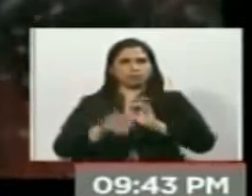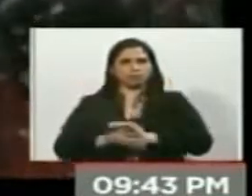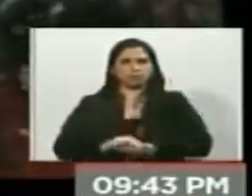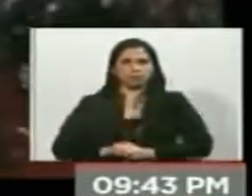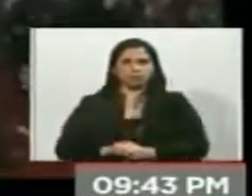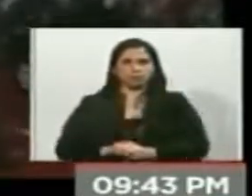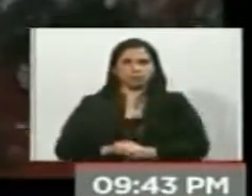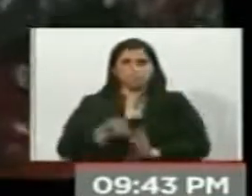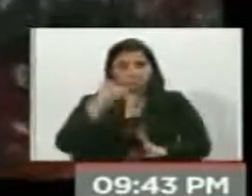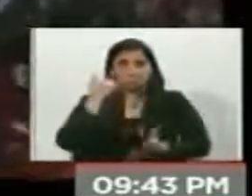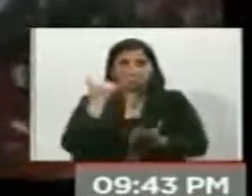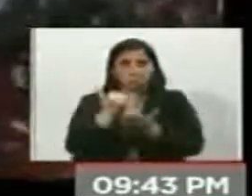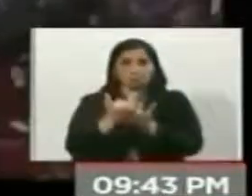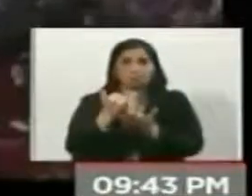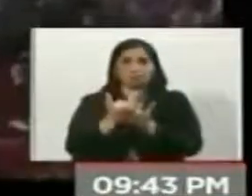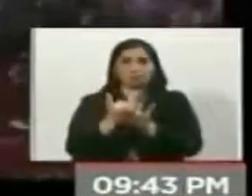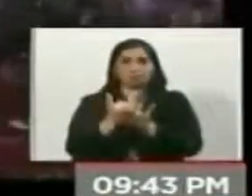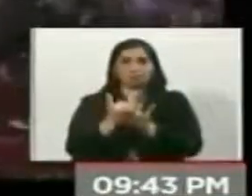Fíjense.